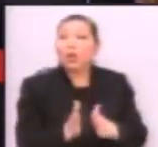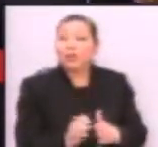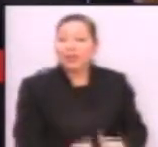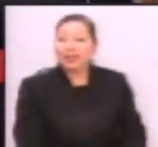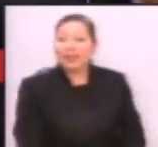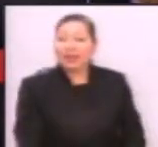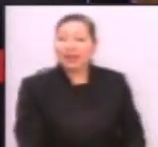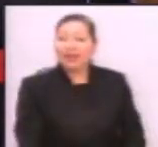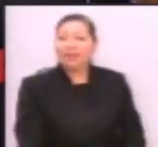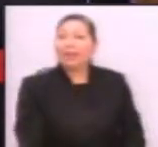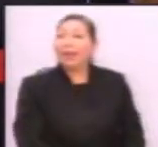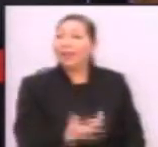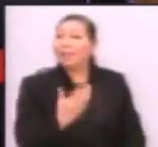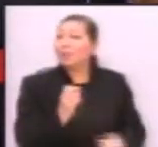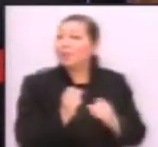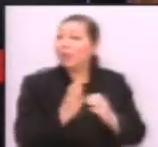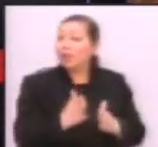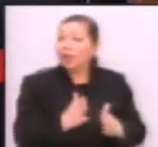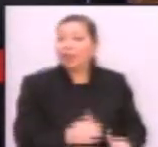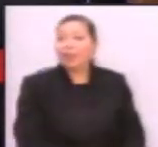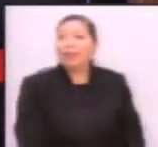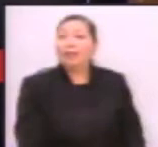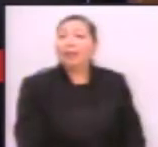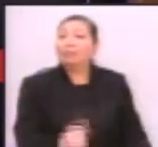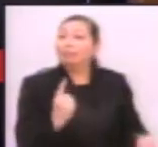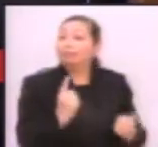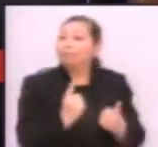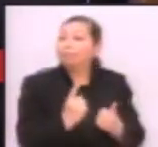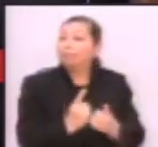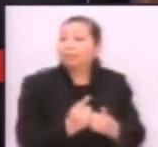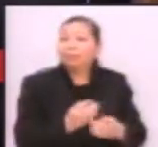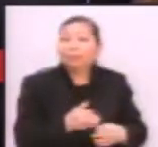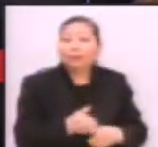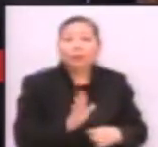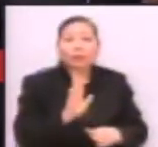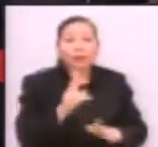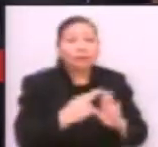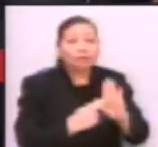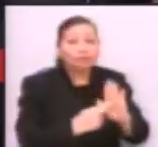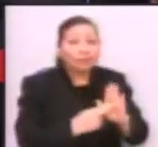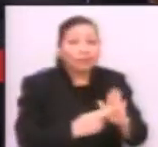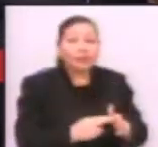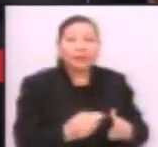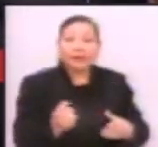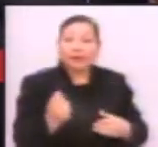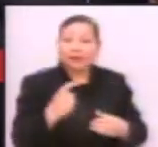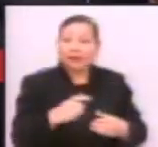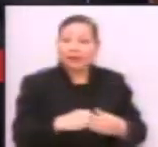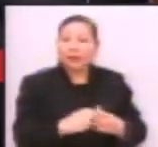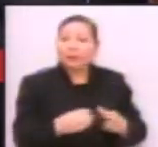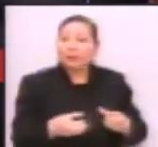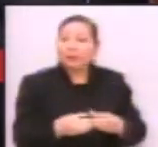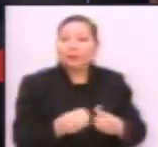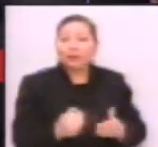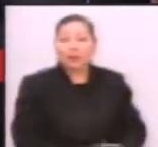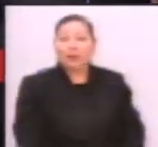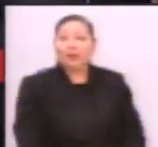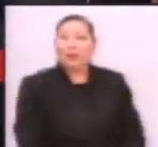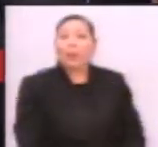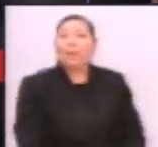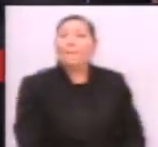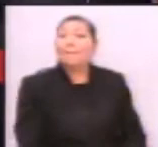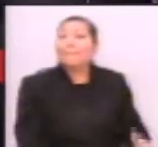cuyos funcionarios hayan sido condenados, directamente o a través de sus representantes si hubiesen admitido la comisión del